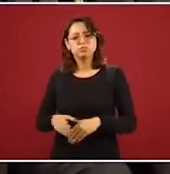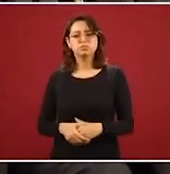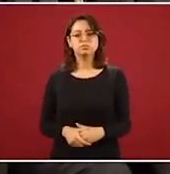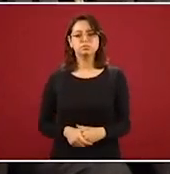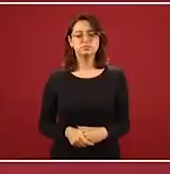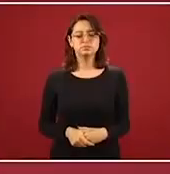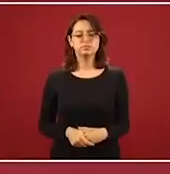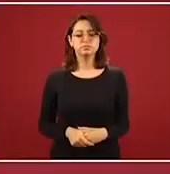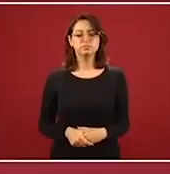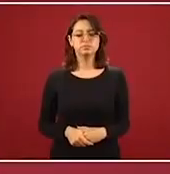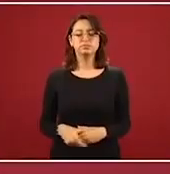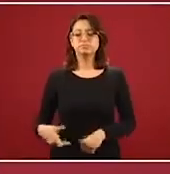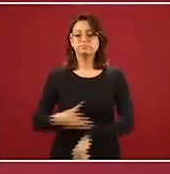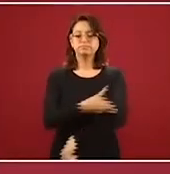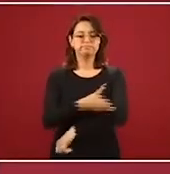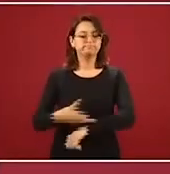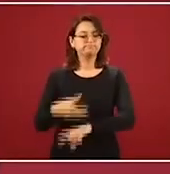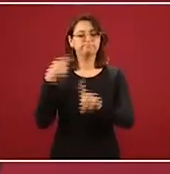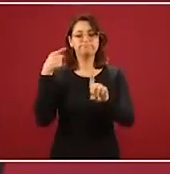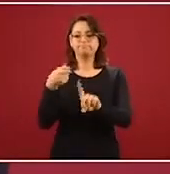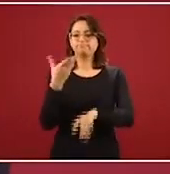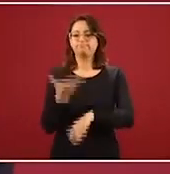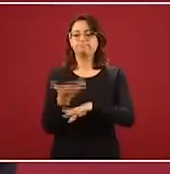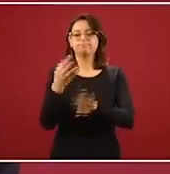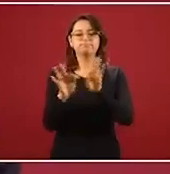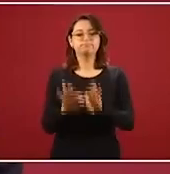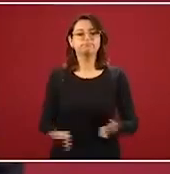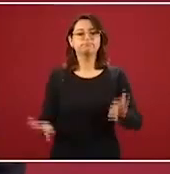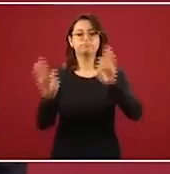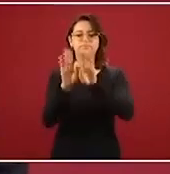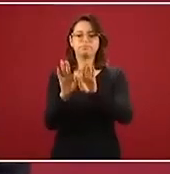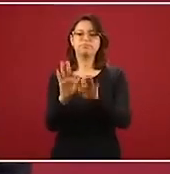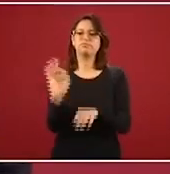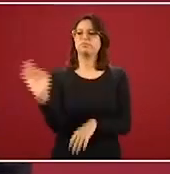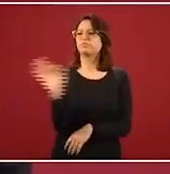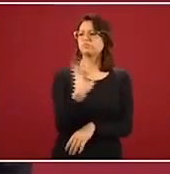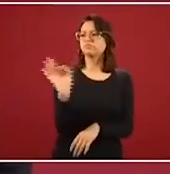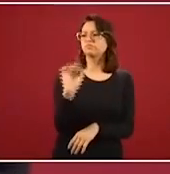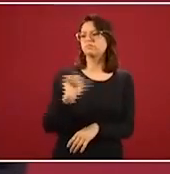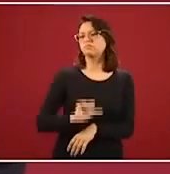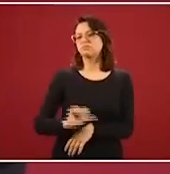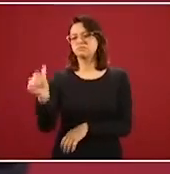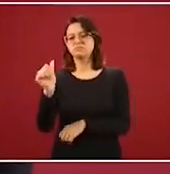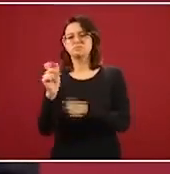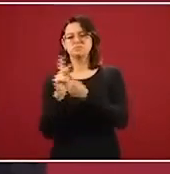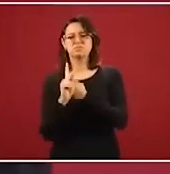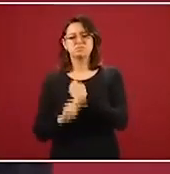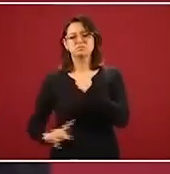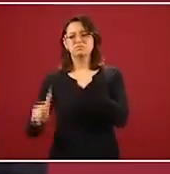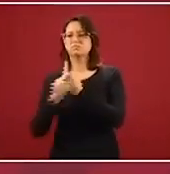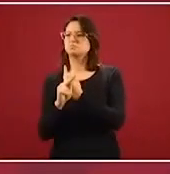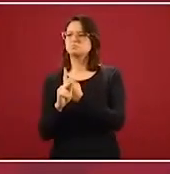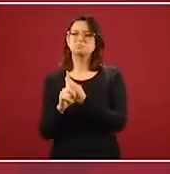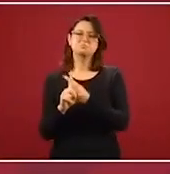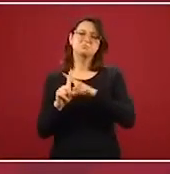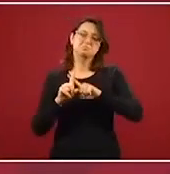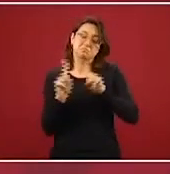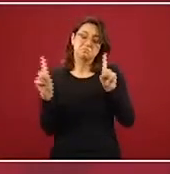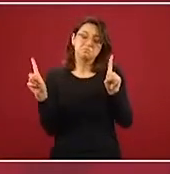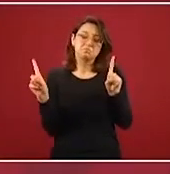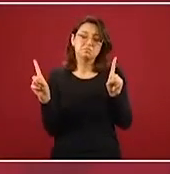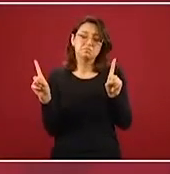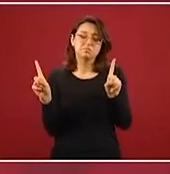La familia es fundamental, a lo mejor en otros países no tanto,